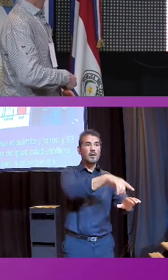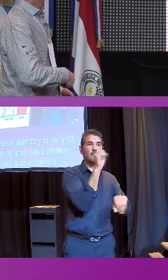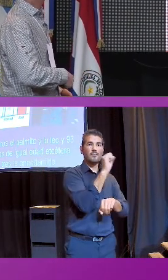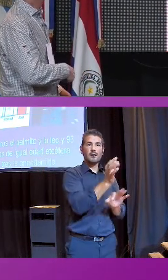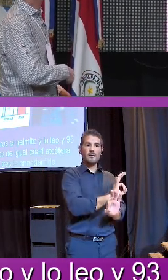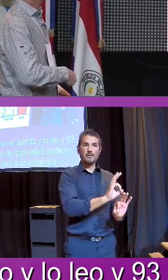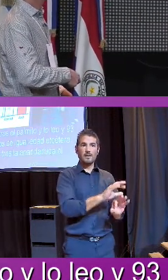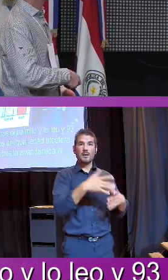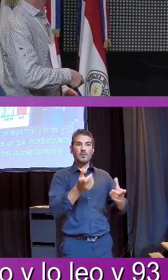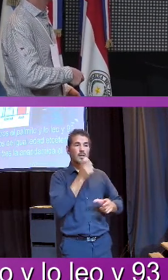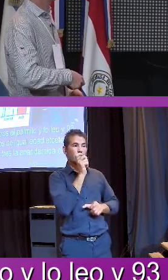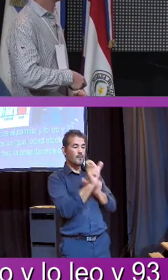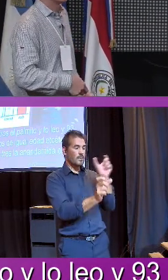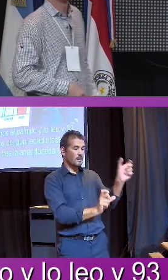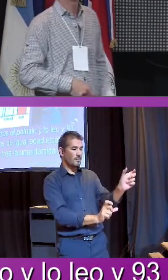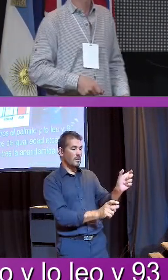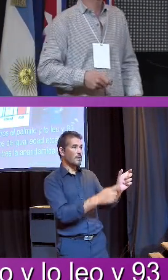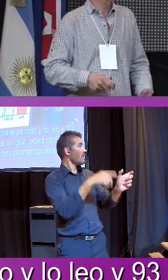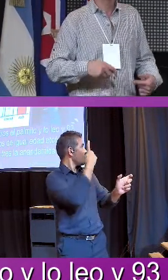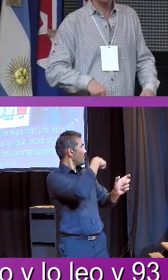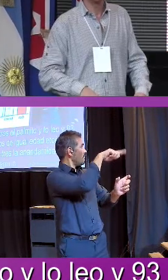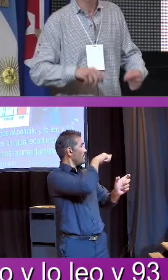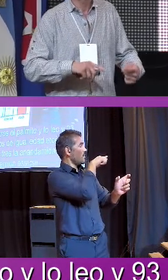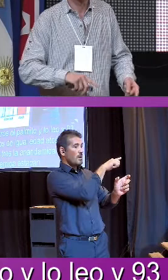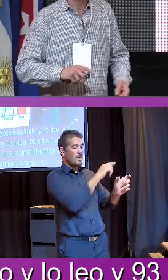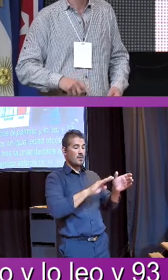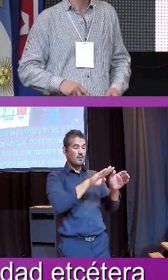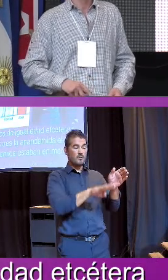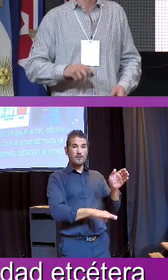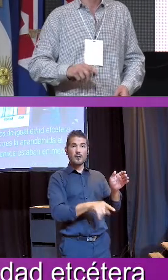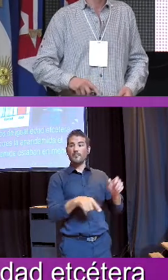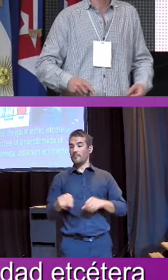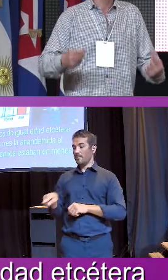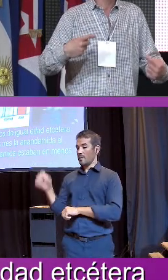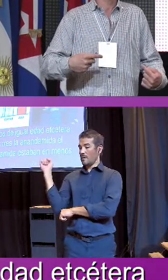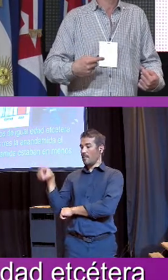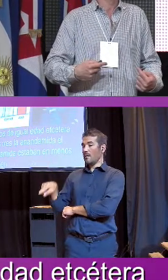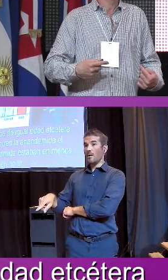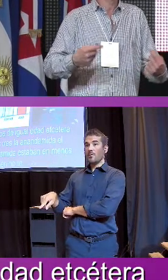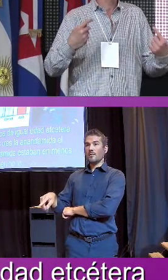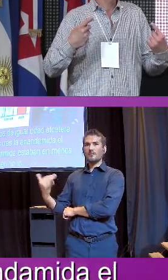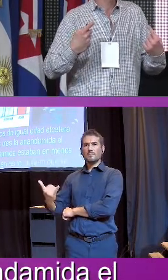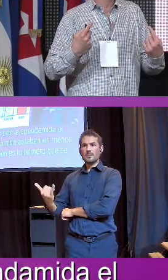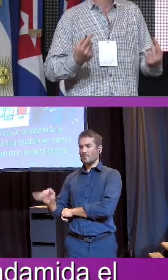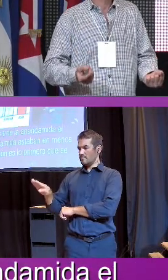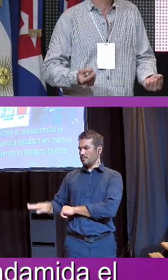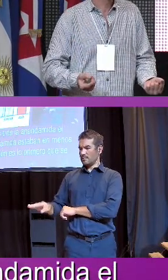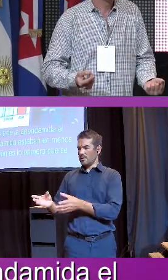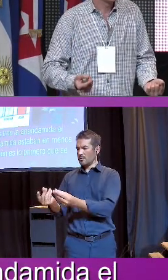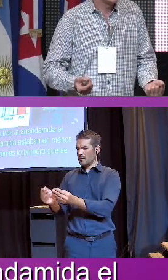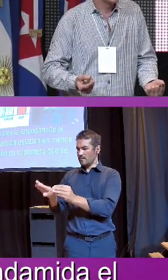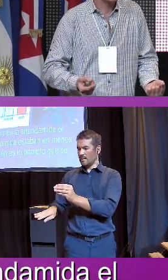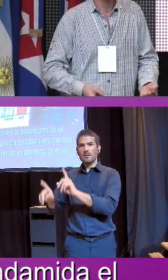el oleoil etanolamina y la palmitoil etanolamina estaban en menos en las personas con autismo también. Entonces lo primero que se preguntó es, ¿no